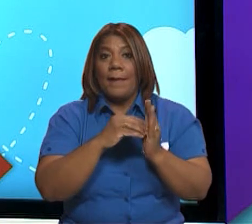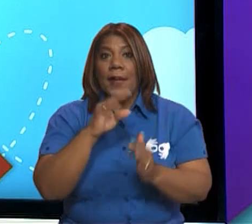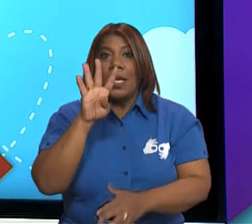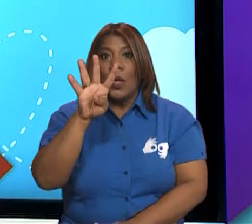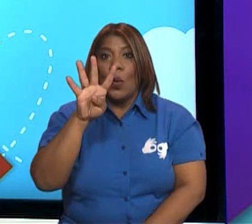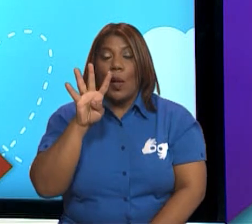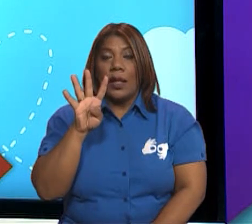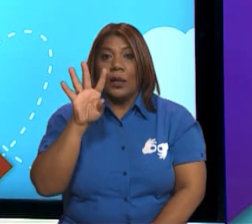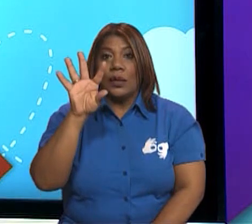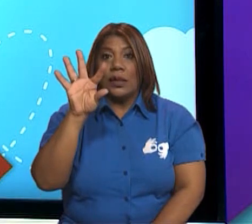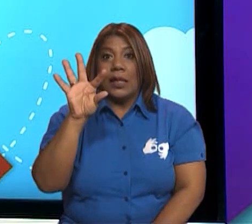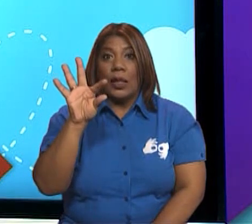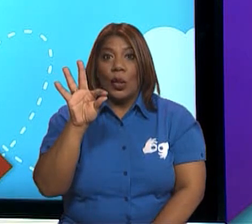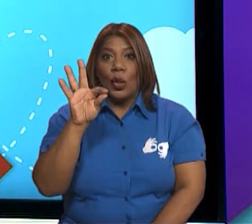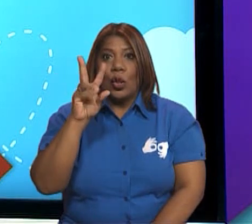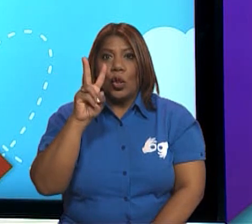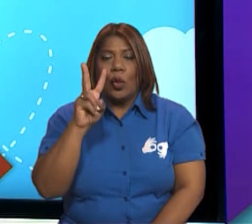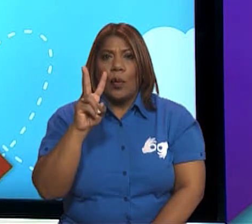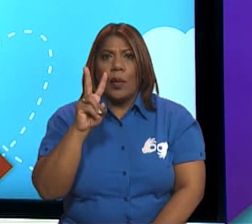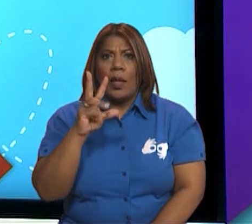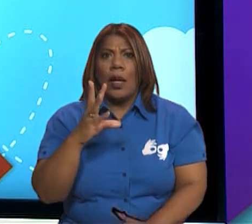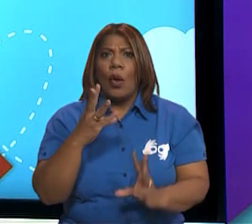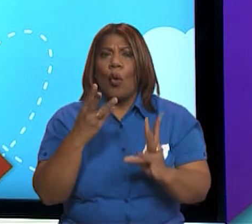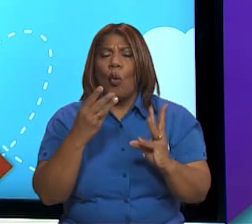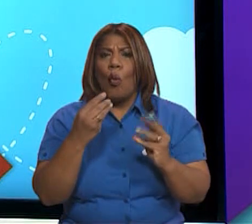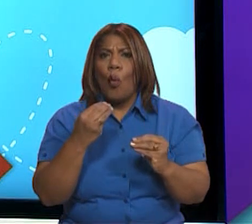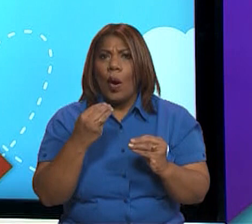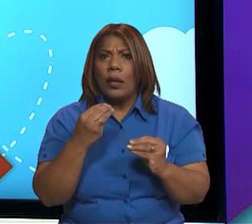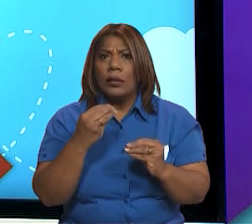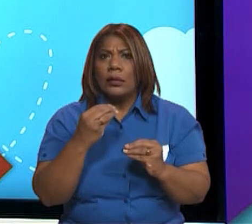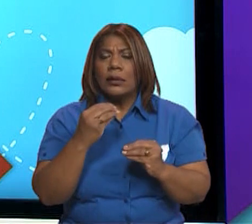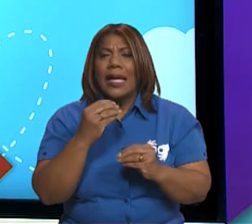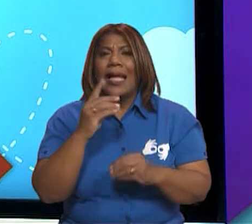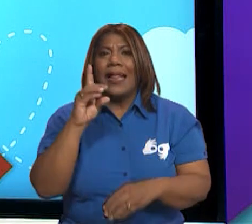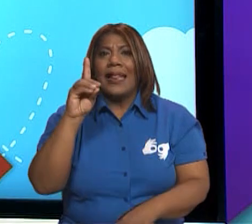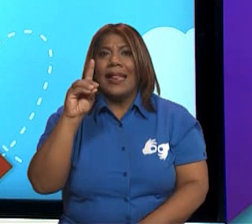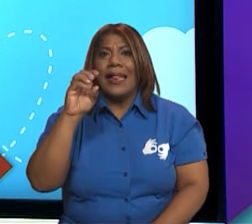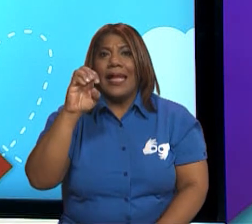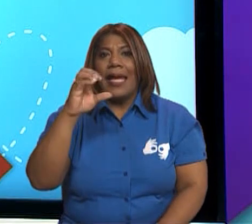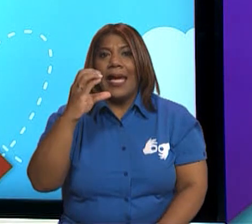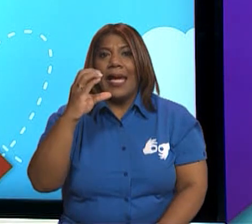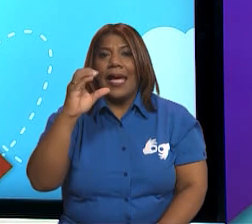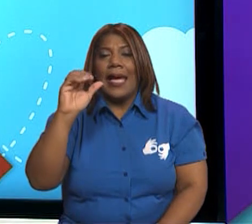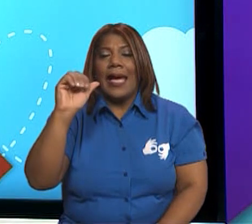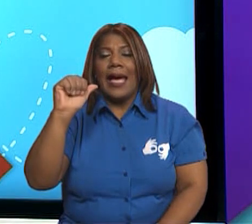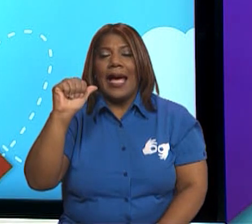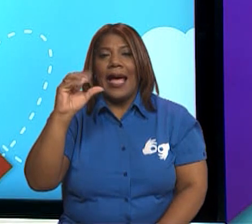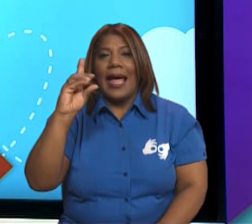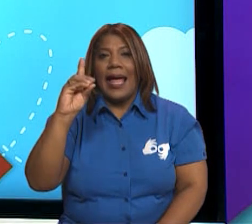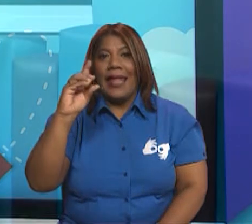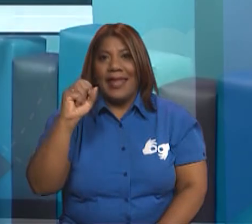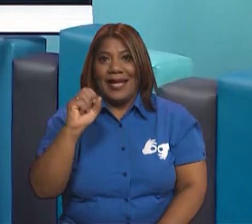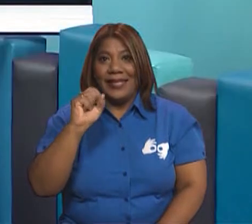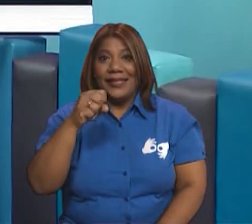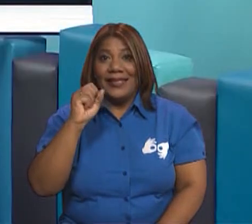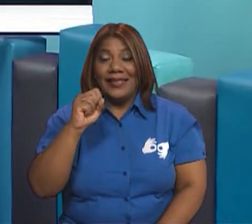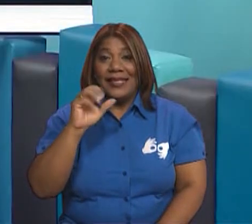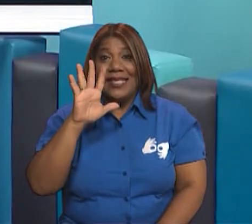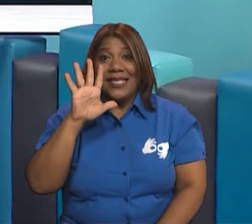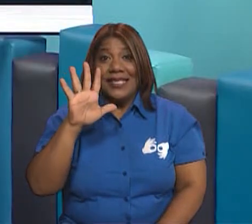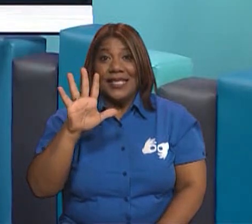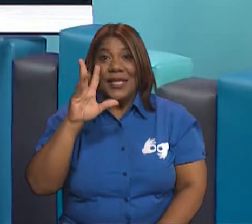1492. ¿Cuántas décadas han pasado desde entonces? La respuesta es 52. Muy